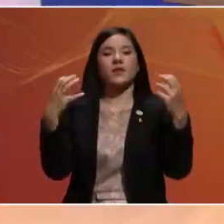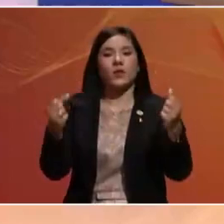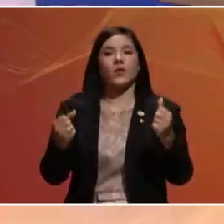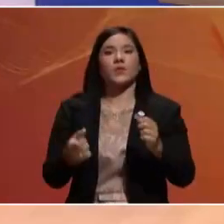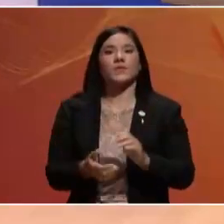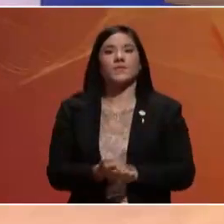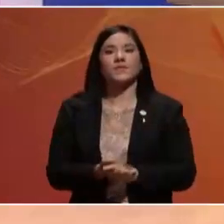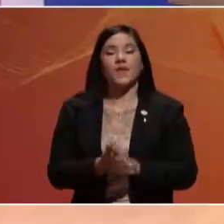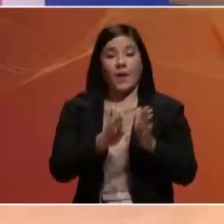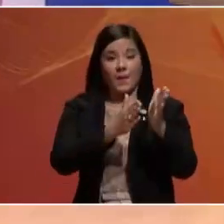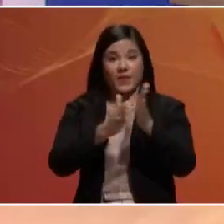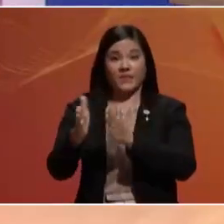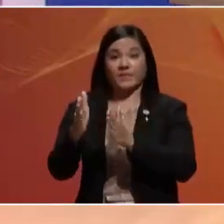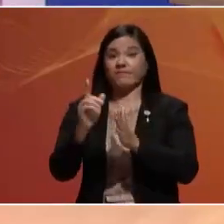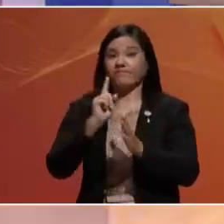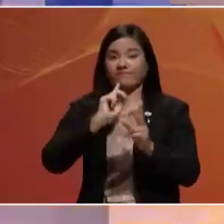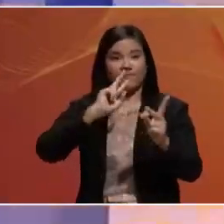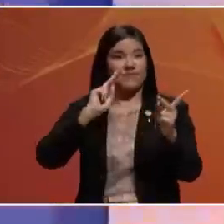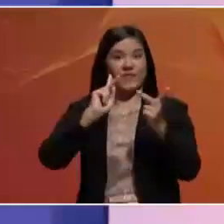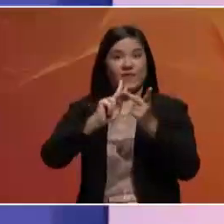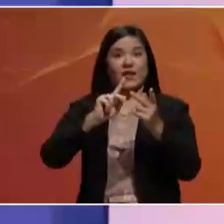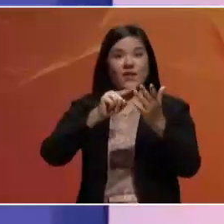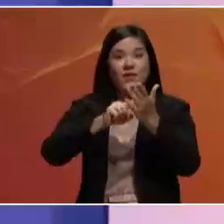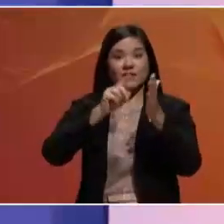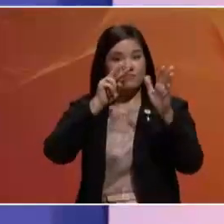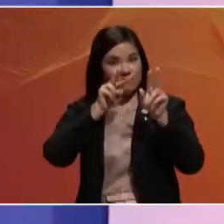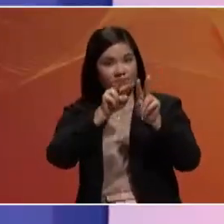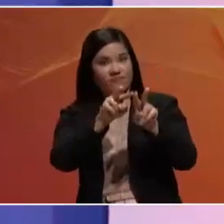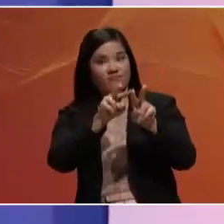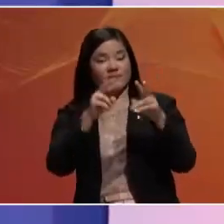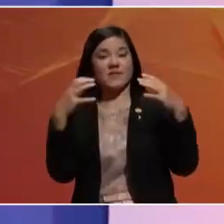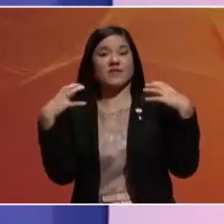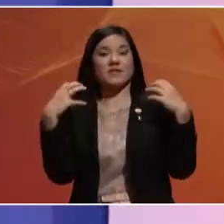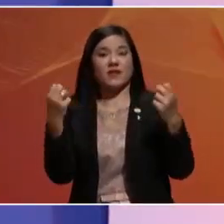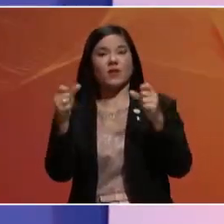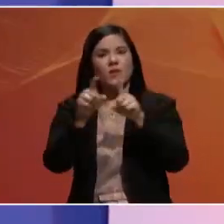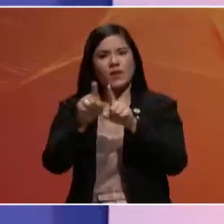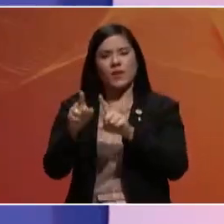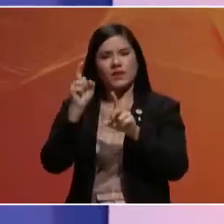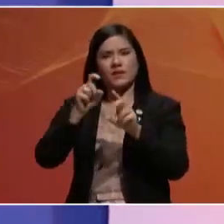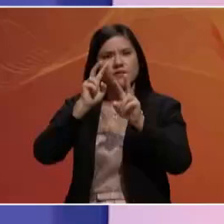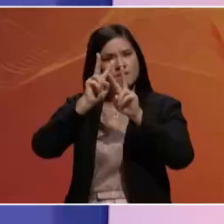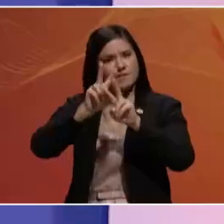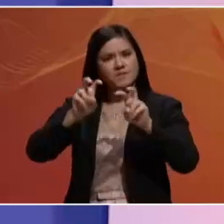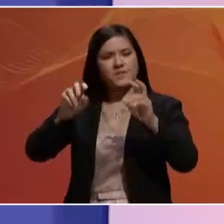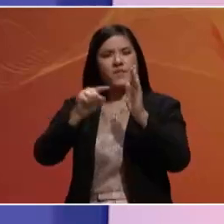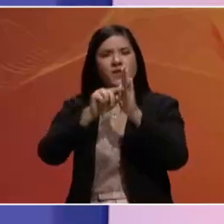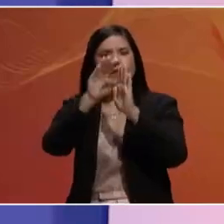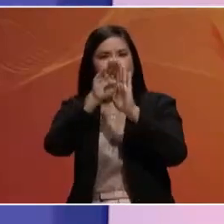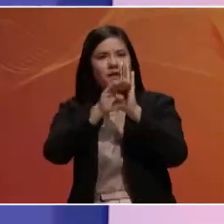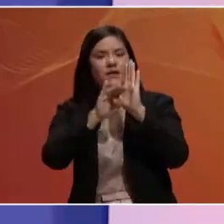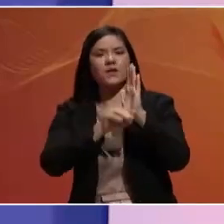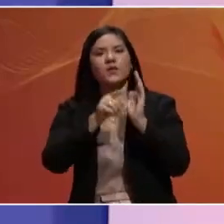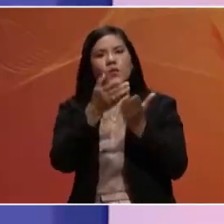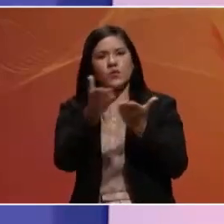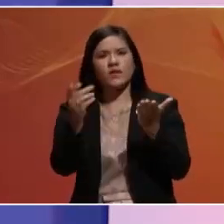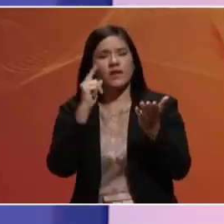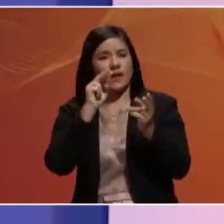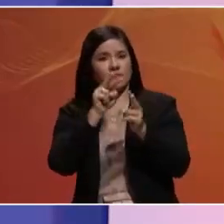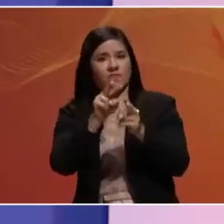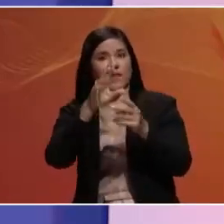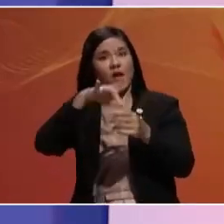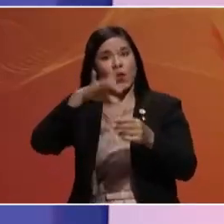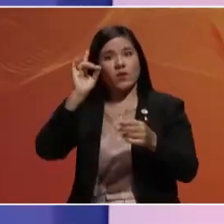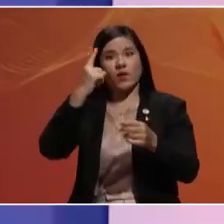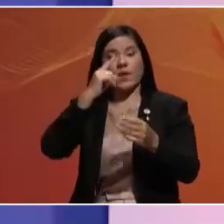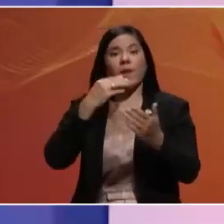sí, eso fue recientemente también esa reforma del sector salud. Acepta. Pero a la hora de evaluar, ¿cuáles son esos retos que usted ha encontrado para